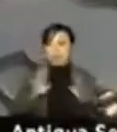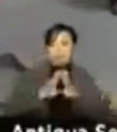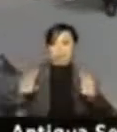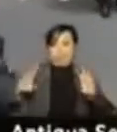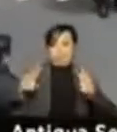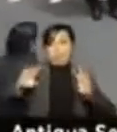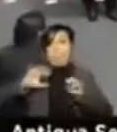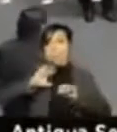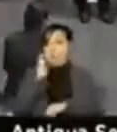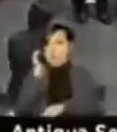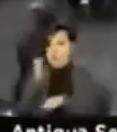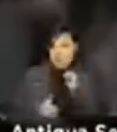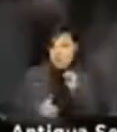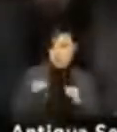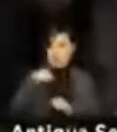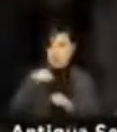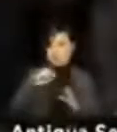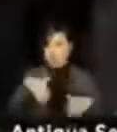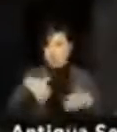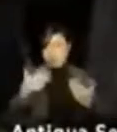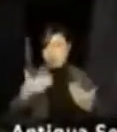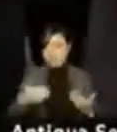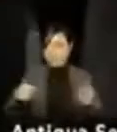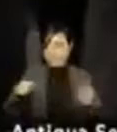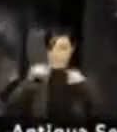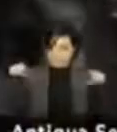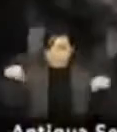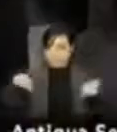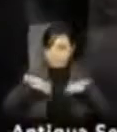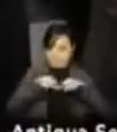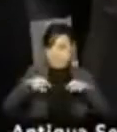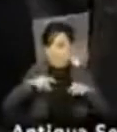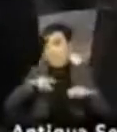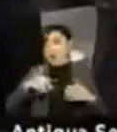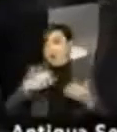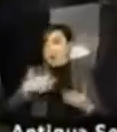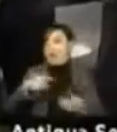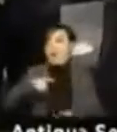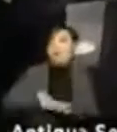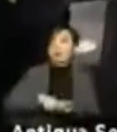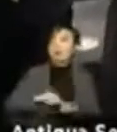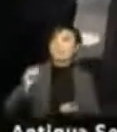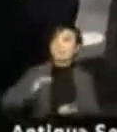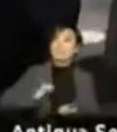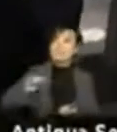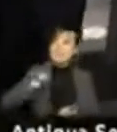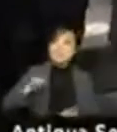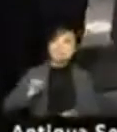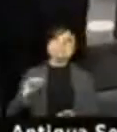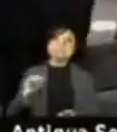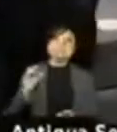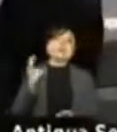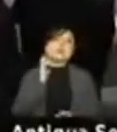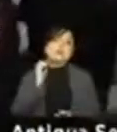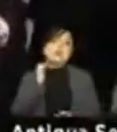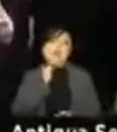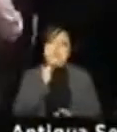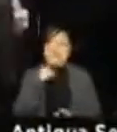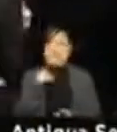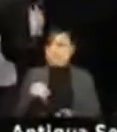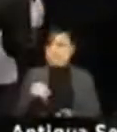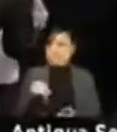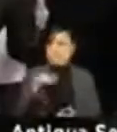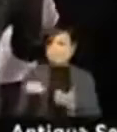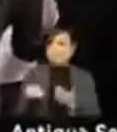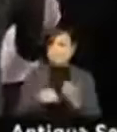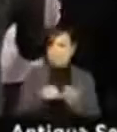poco más de un mes, el 6 de junio pasado, ganó 11 de las 15 gobernaturas en juego, más la mayoría en la Cámara